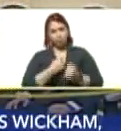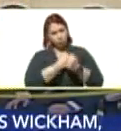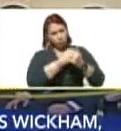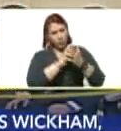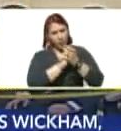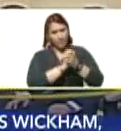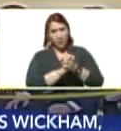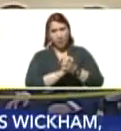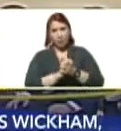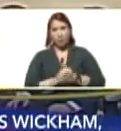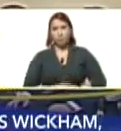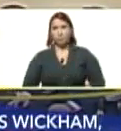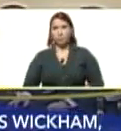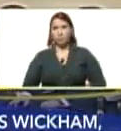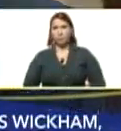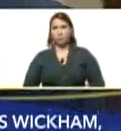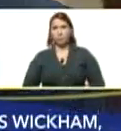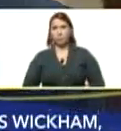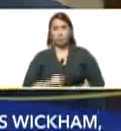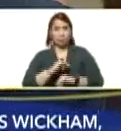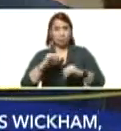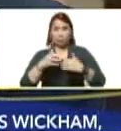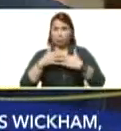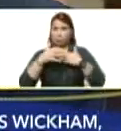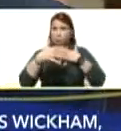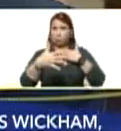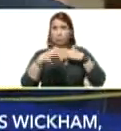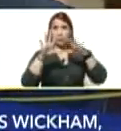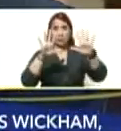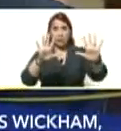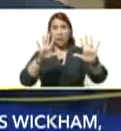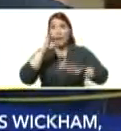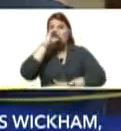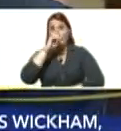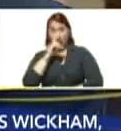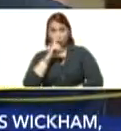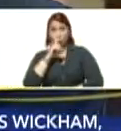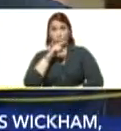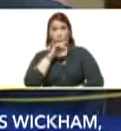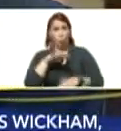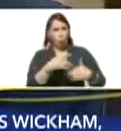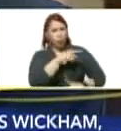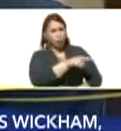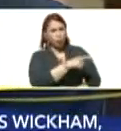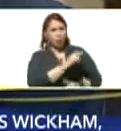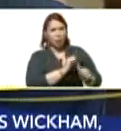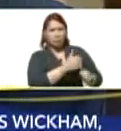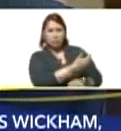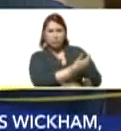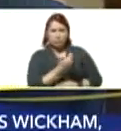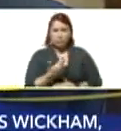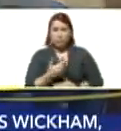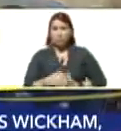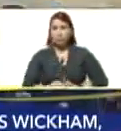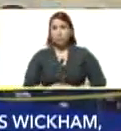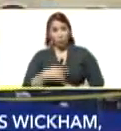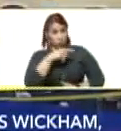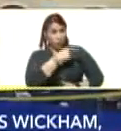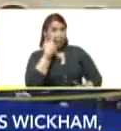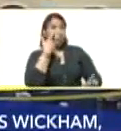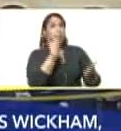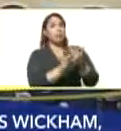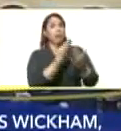han pasado casi 10 años desde que usted llegó y es usted testigo